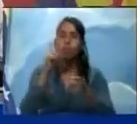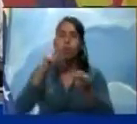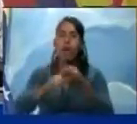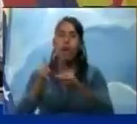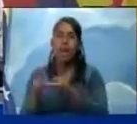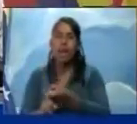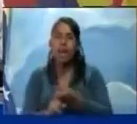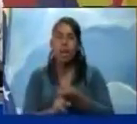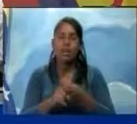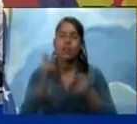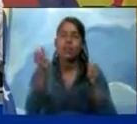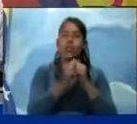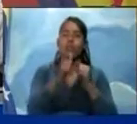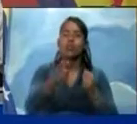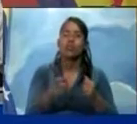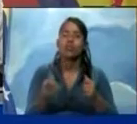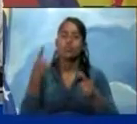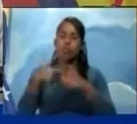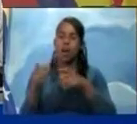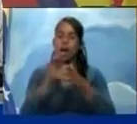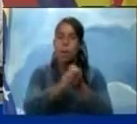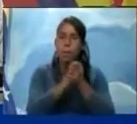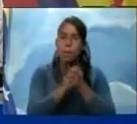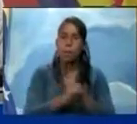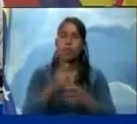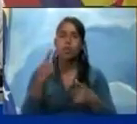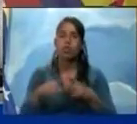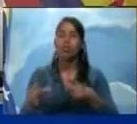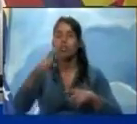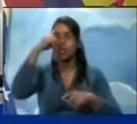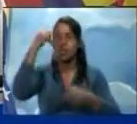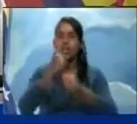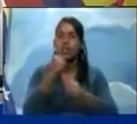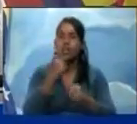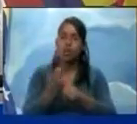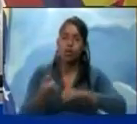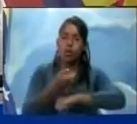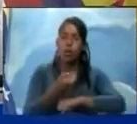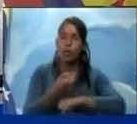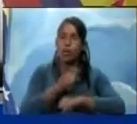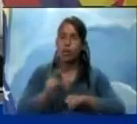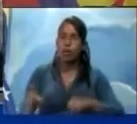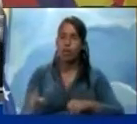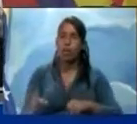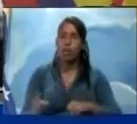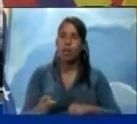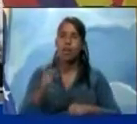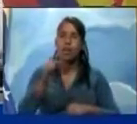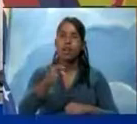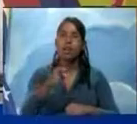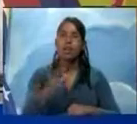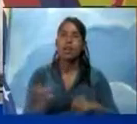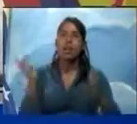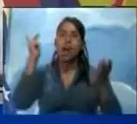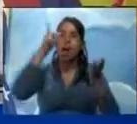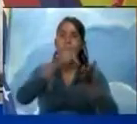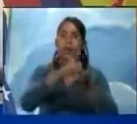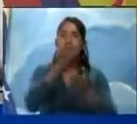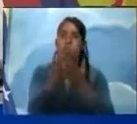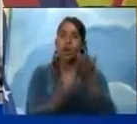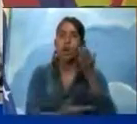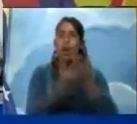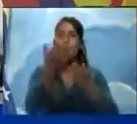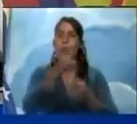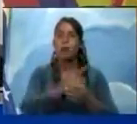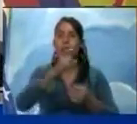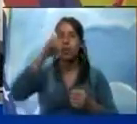sus mujeres, con sus sátrapas, con sus zánganos gobernadores. Y apareció la mano